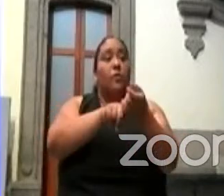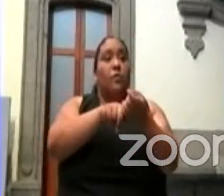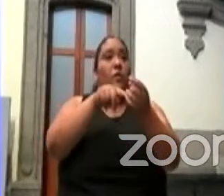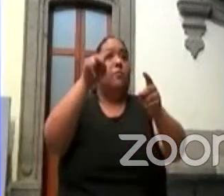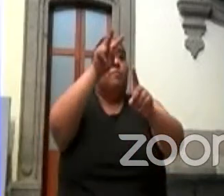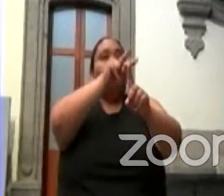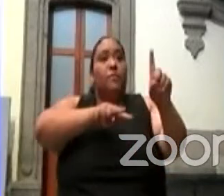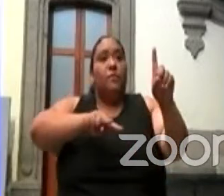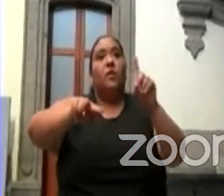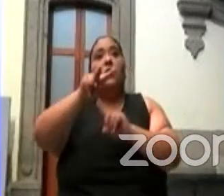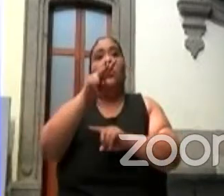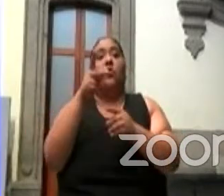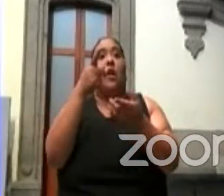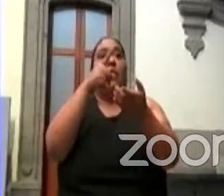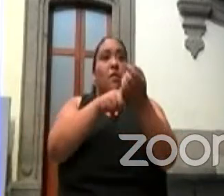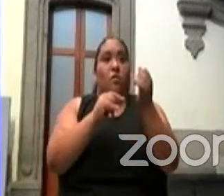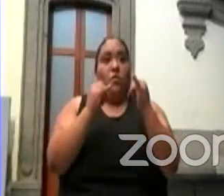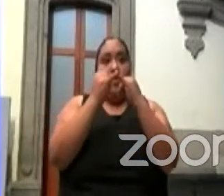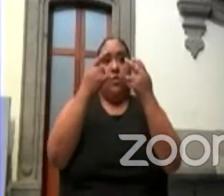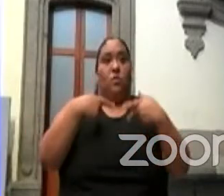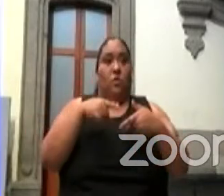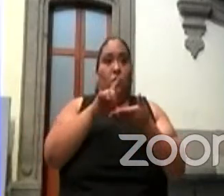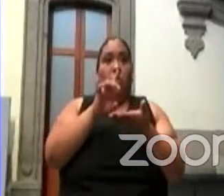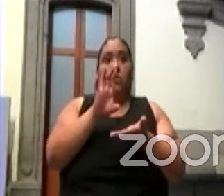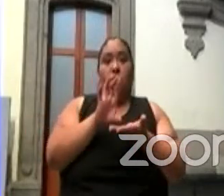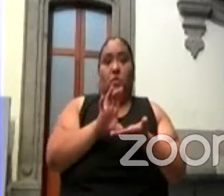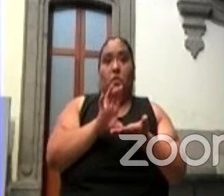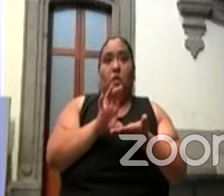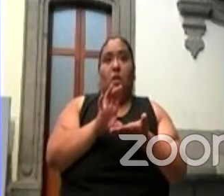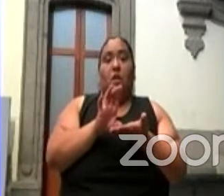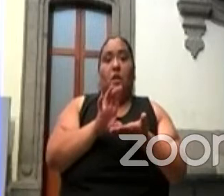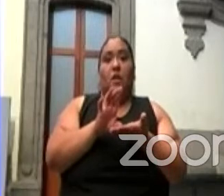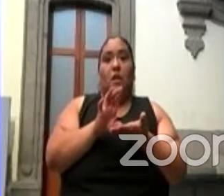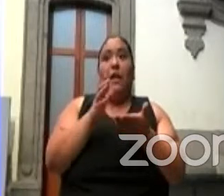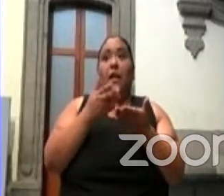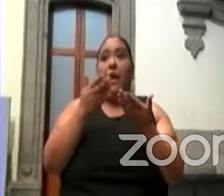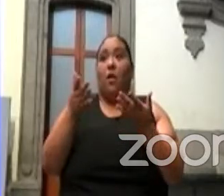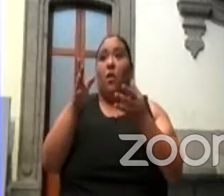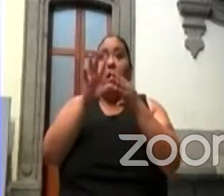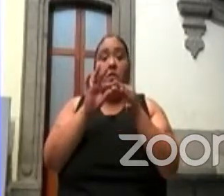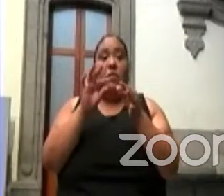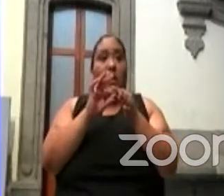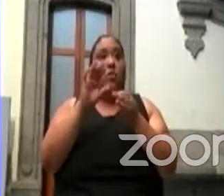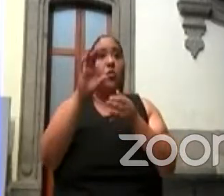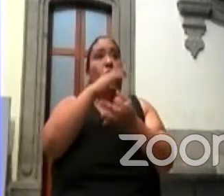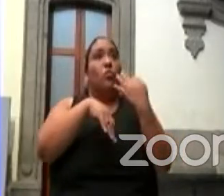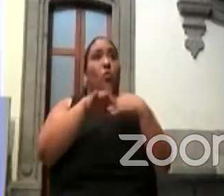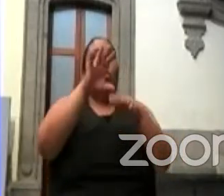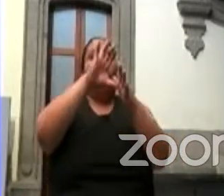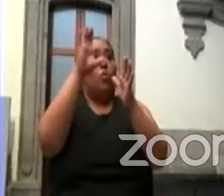estaba trabajando, y precisamente retomando lo que establece la convención,